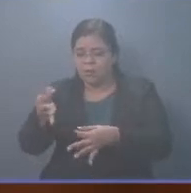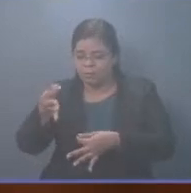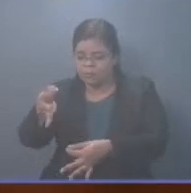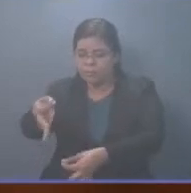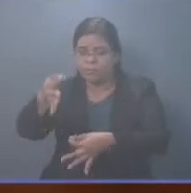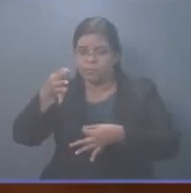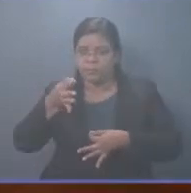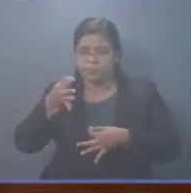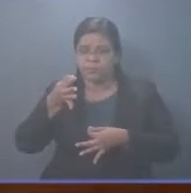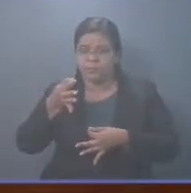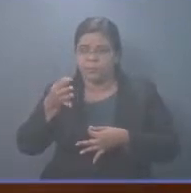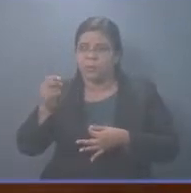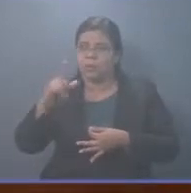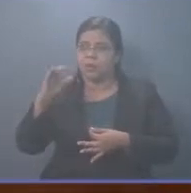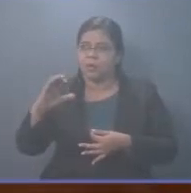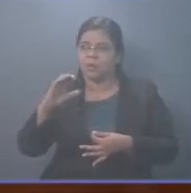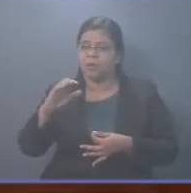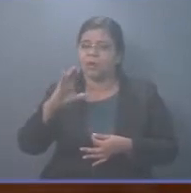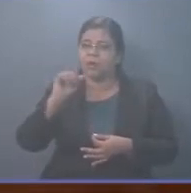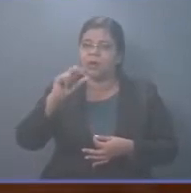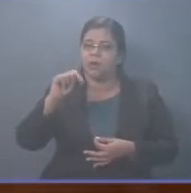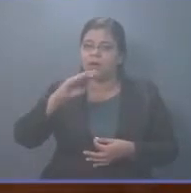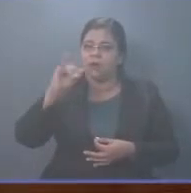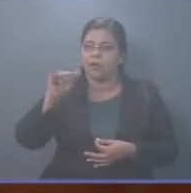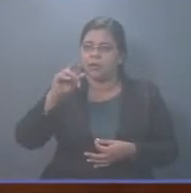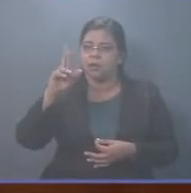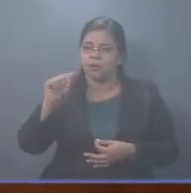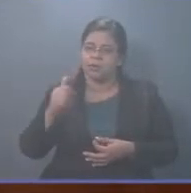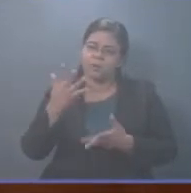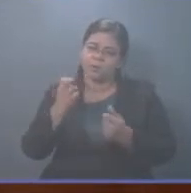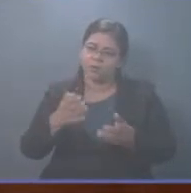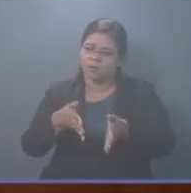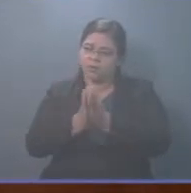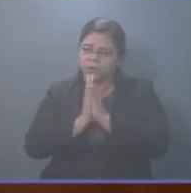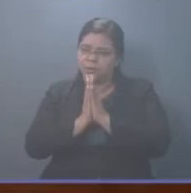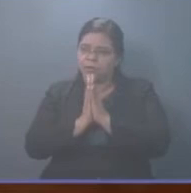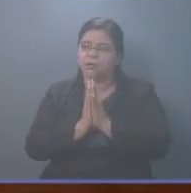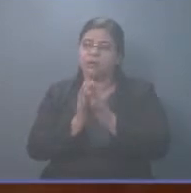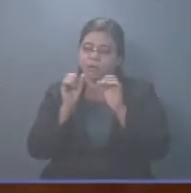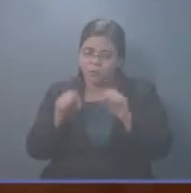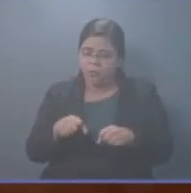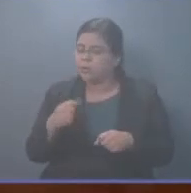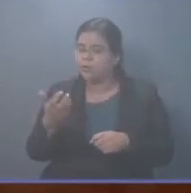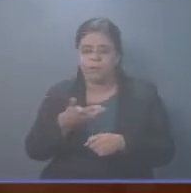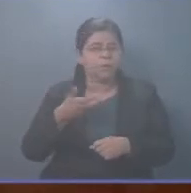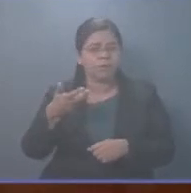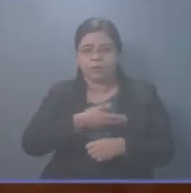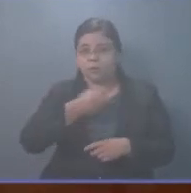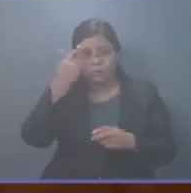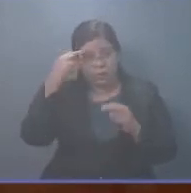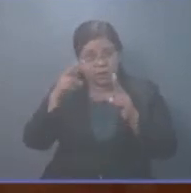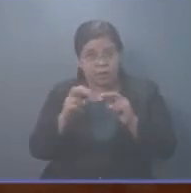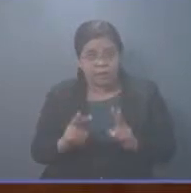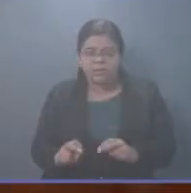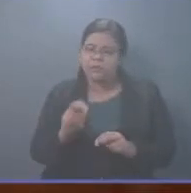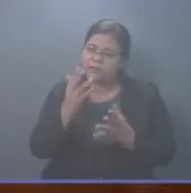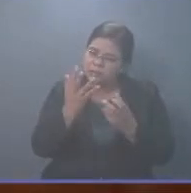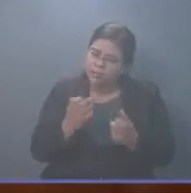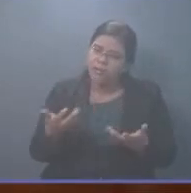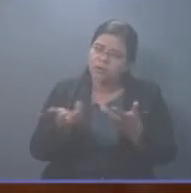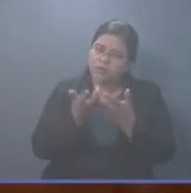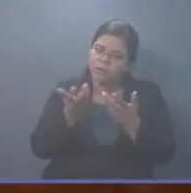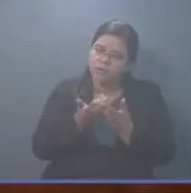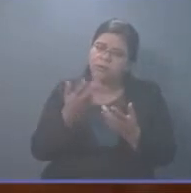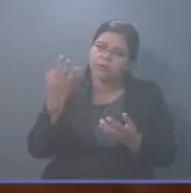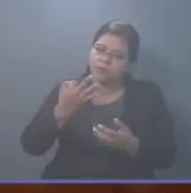ha traído el licenciado Canjura, que quiero suplicarles que se lo puedan llevar a analizarlos. Yo quisiera, colegas,